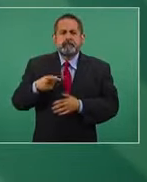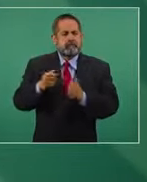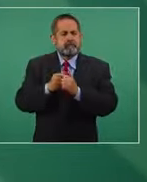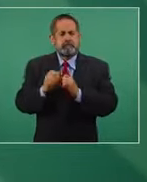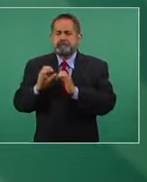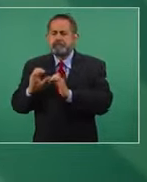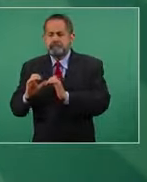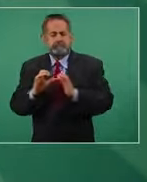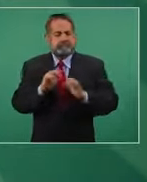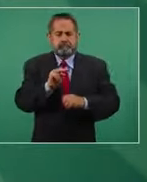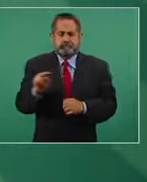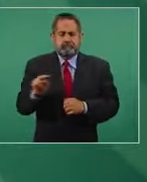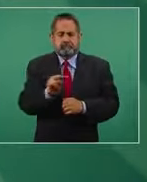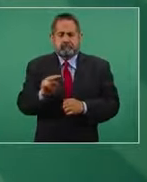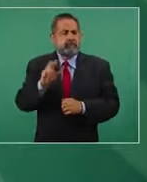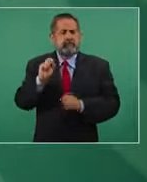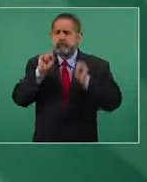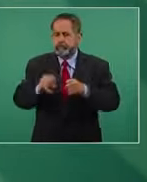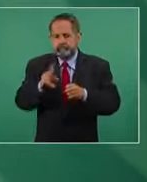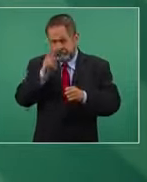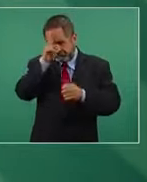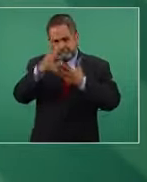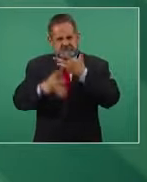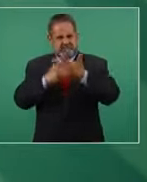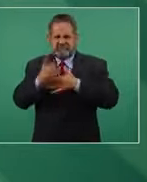cuidando que no haya violencia,